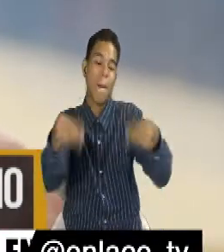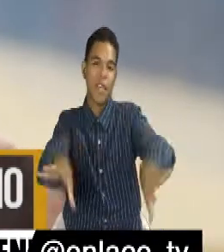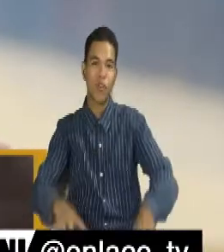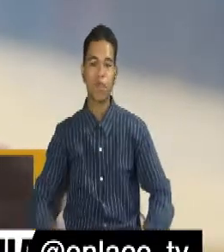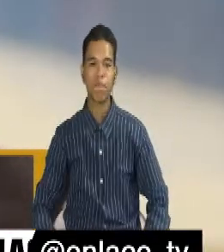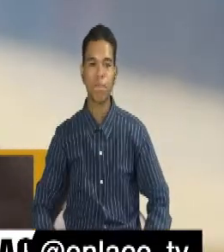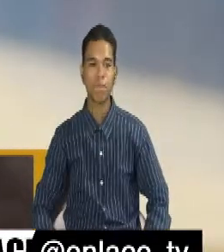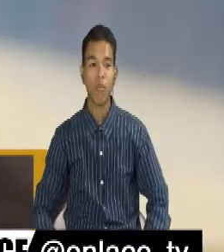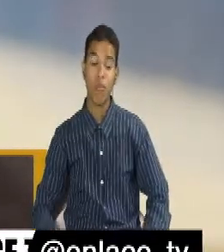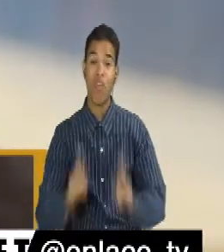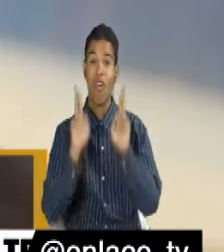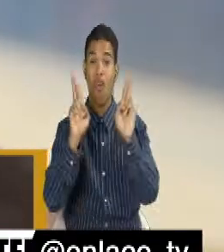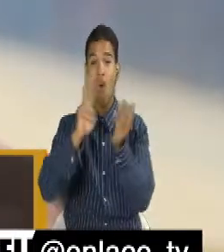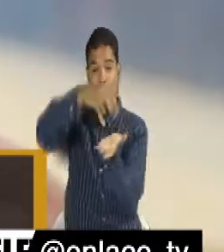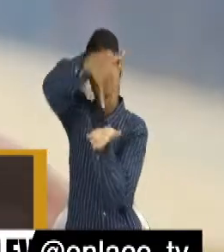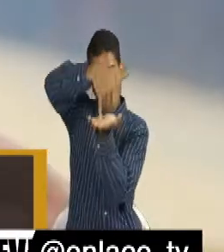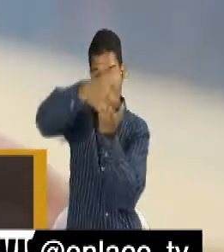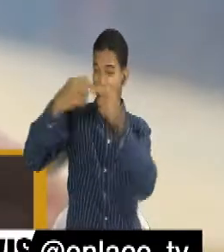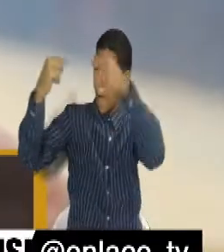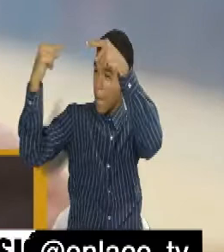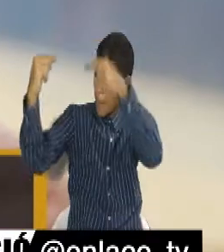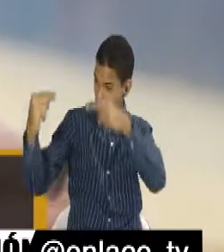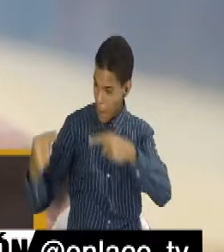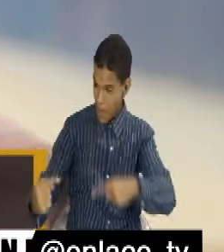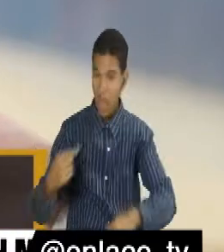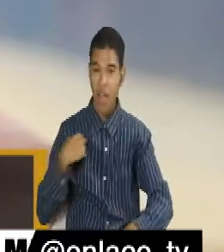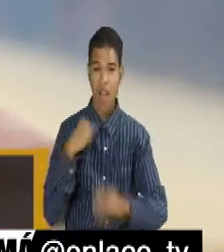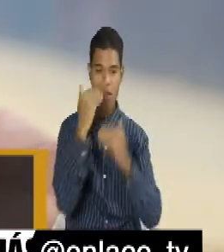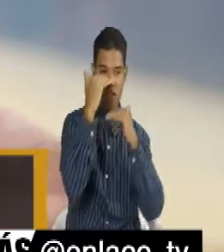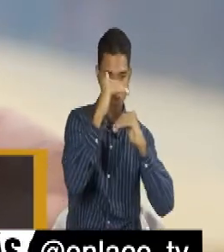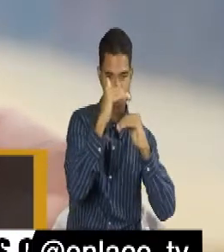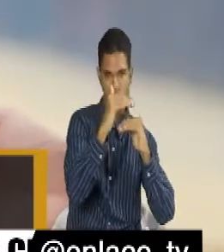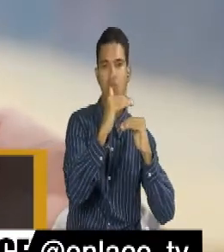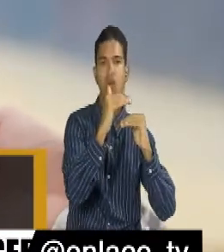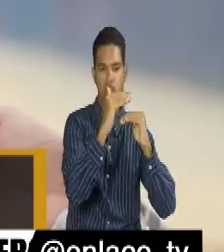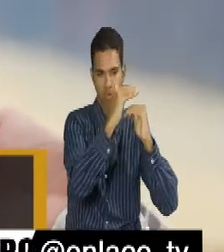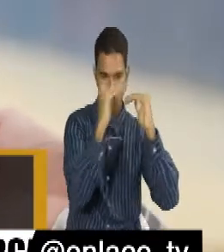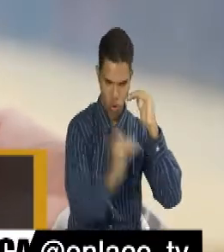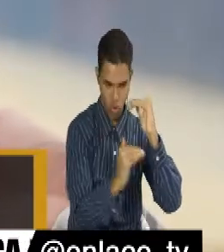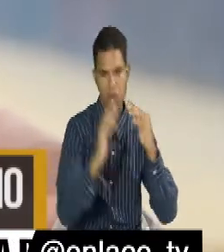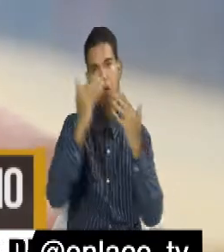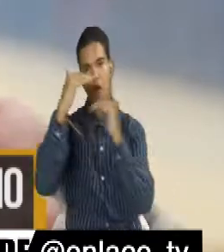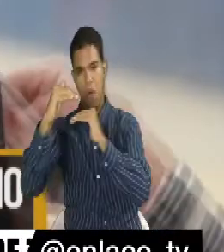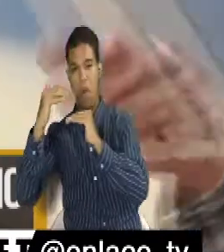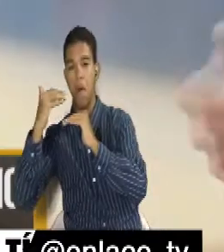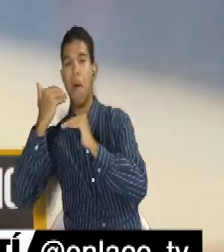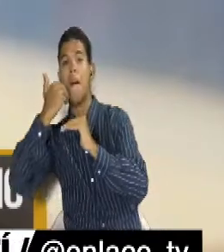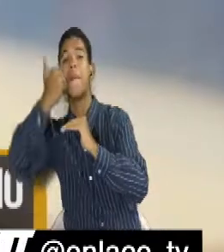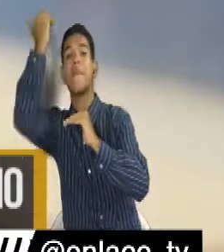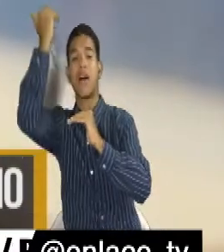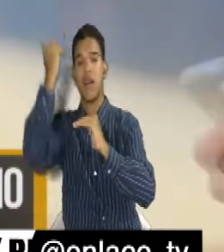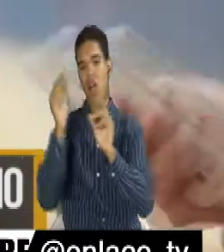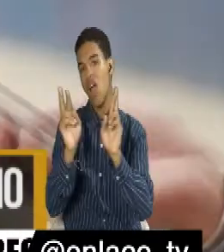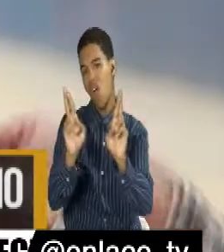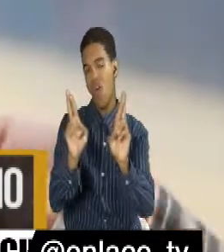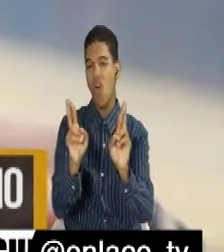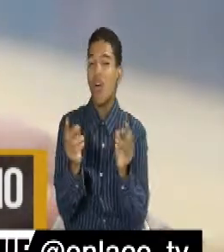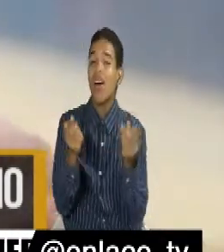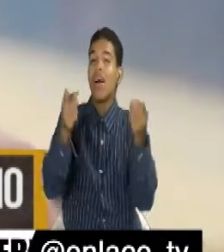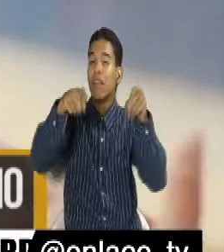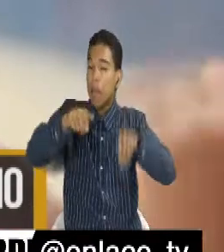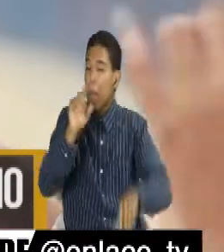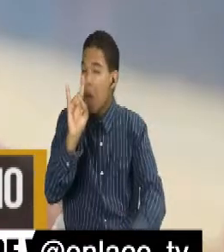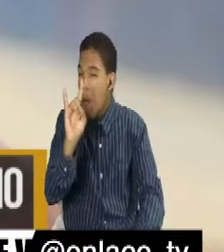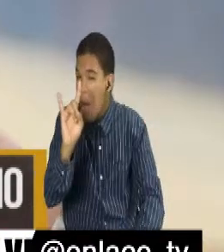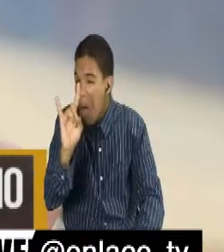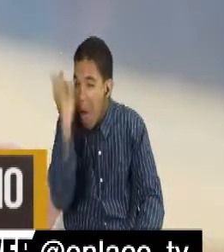torneos, tanto categoría menor como hasta categoría mayor. Y probablemente